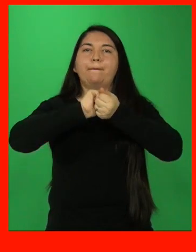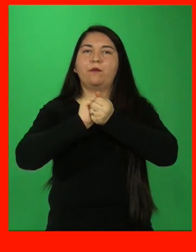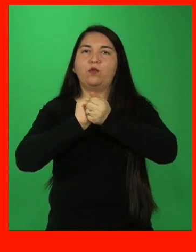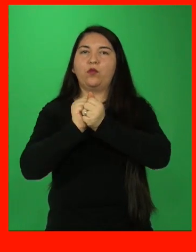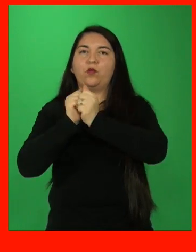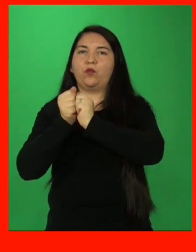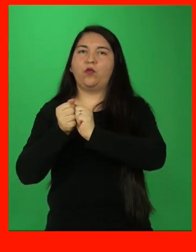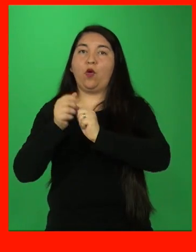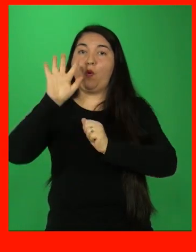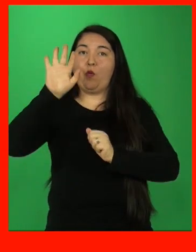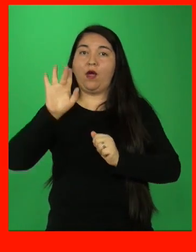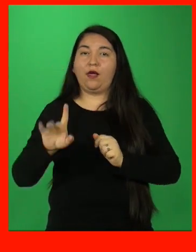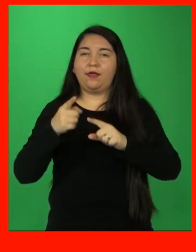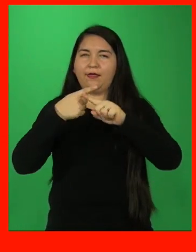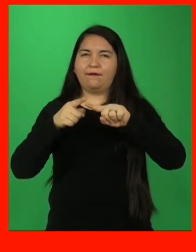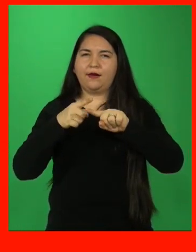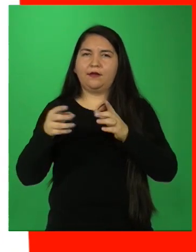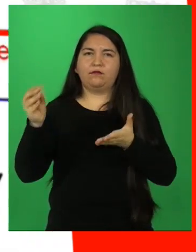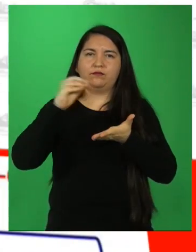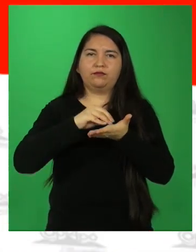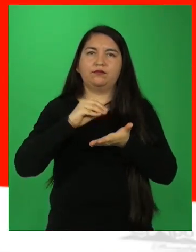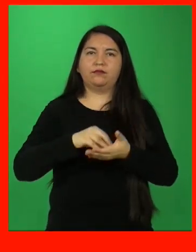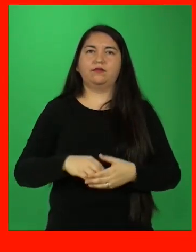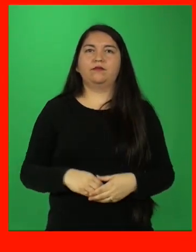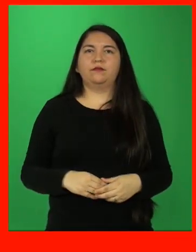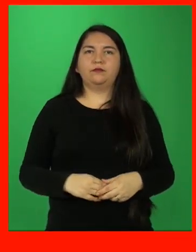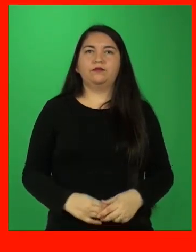otras cualidades.